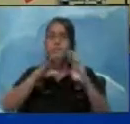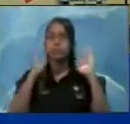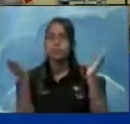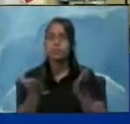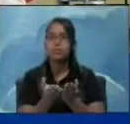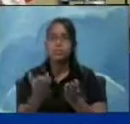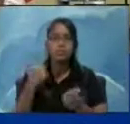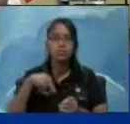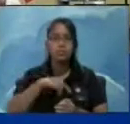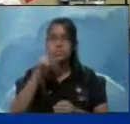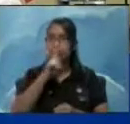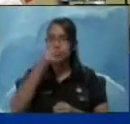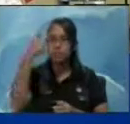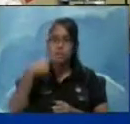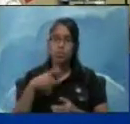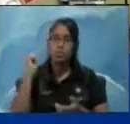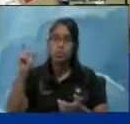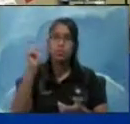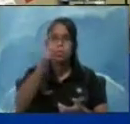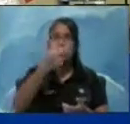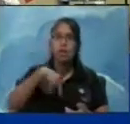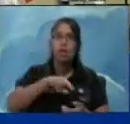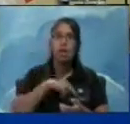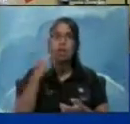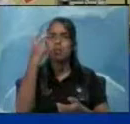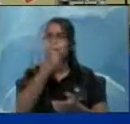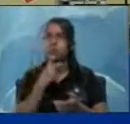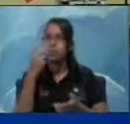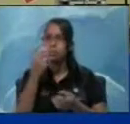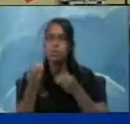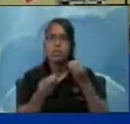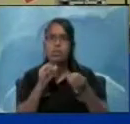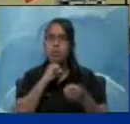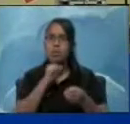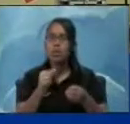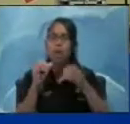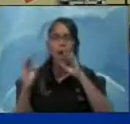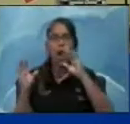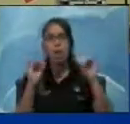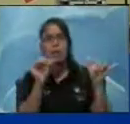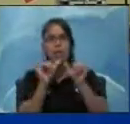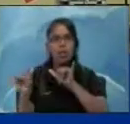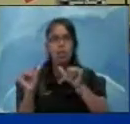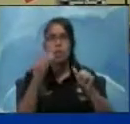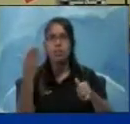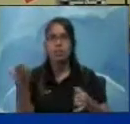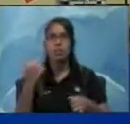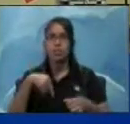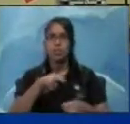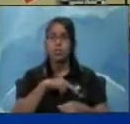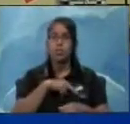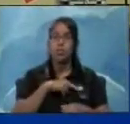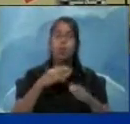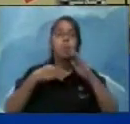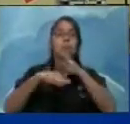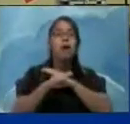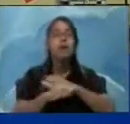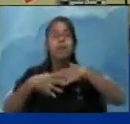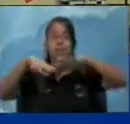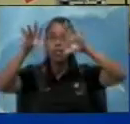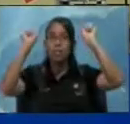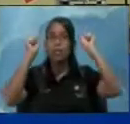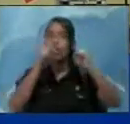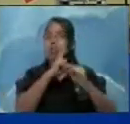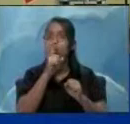nosotros no hemos enseñado nuestro idioma Y cómo es que ellos hablan nuestro idioma vaya entendiendo en el nombre del